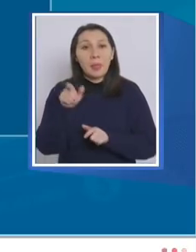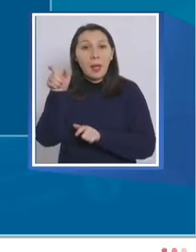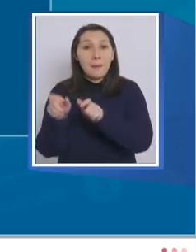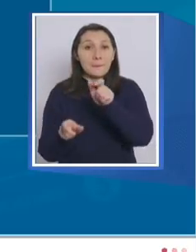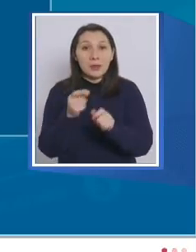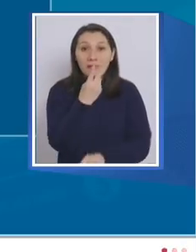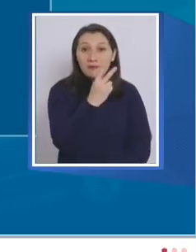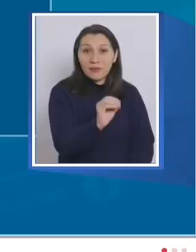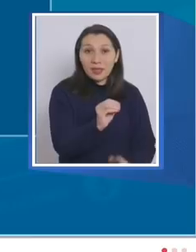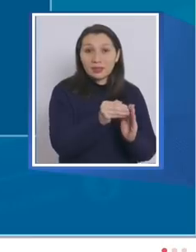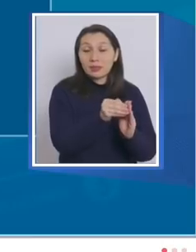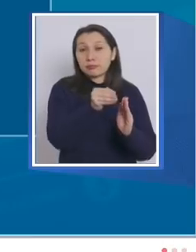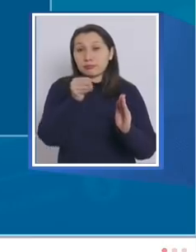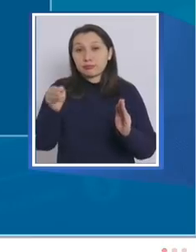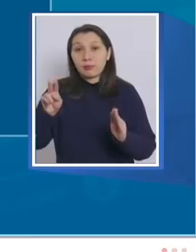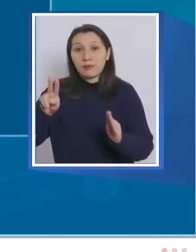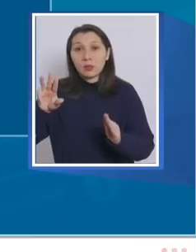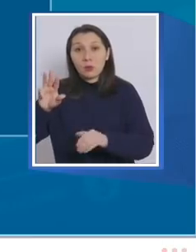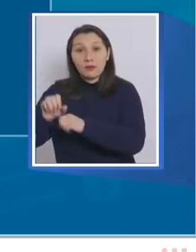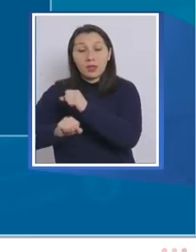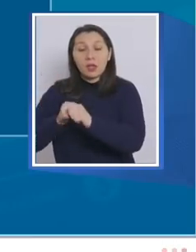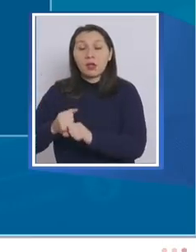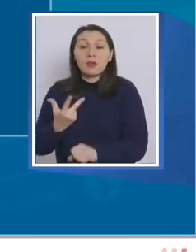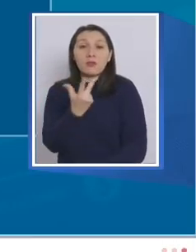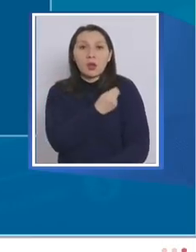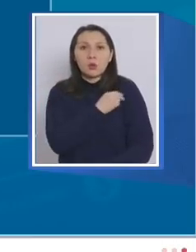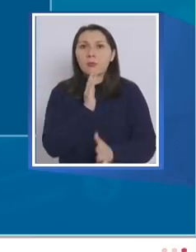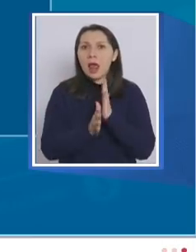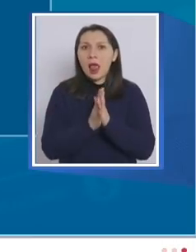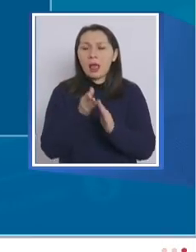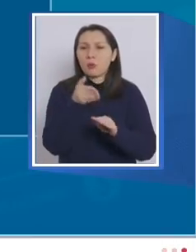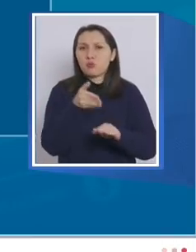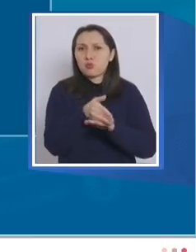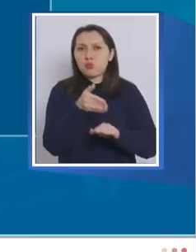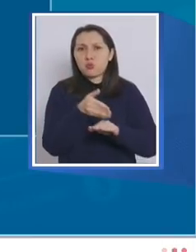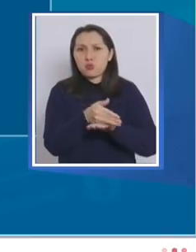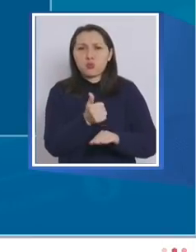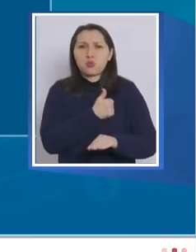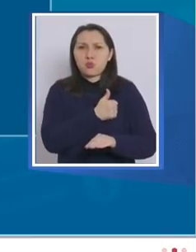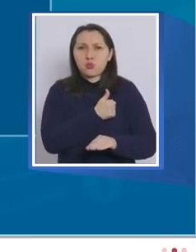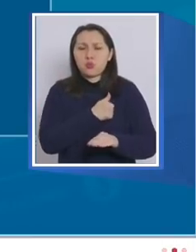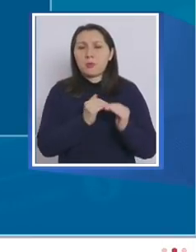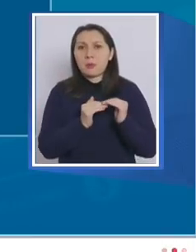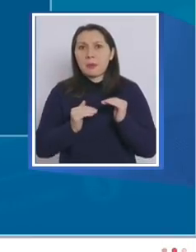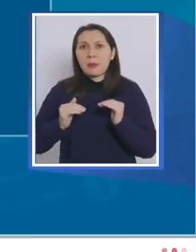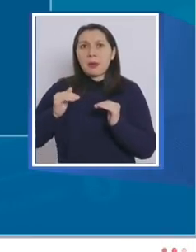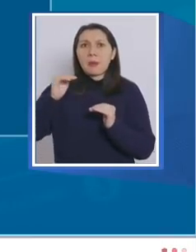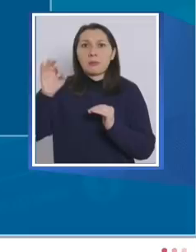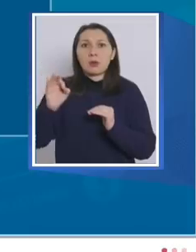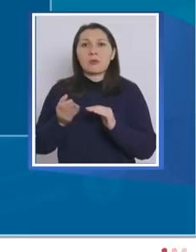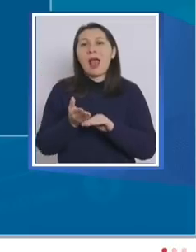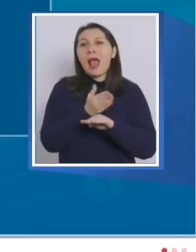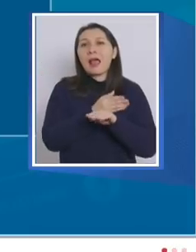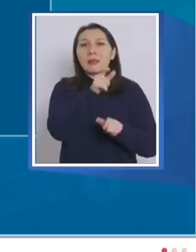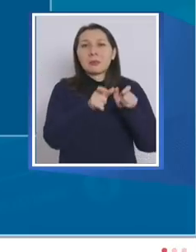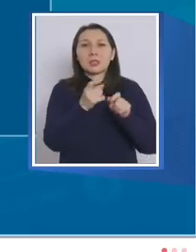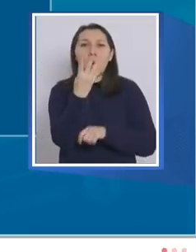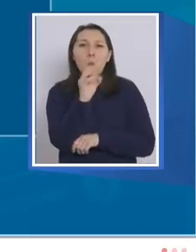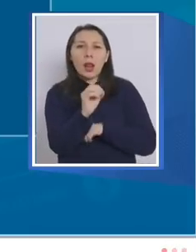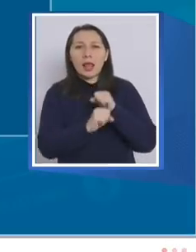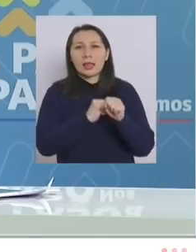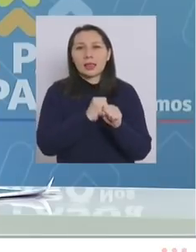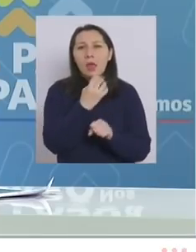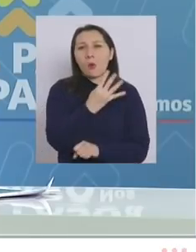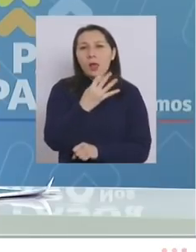personas entre 20 y 29 años se han vacunado más rápidamente y con un porcentaje mucho mayor que los cuarentones. Entre